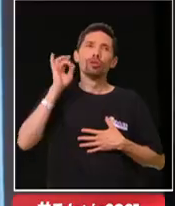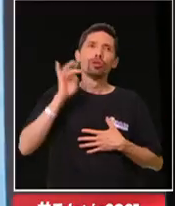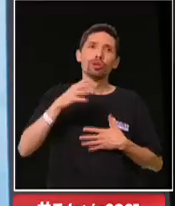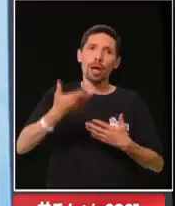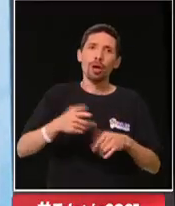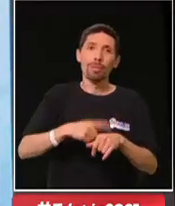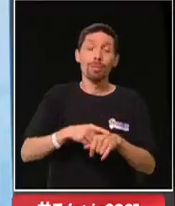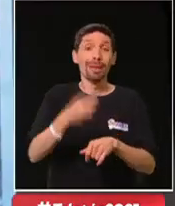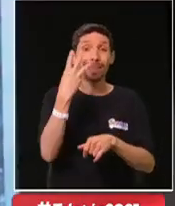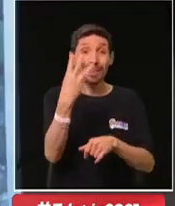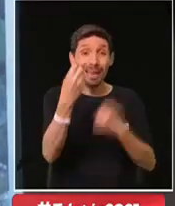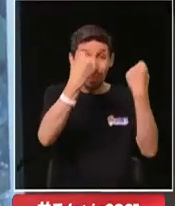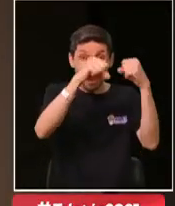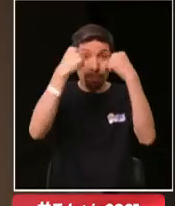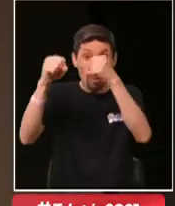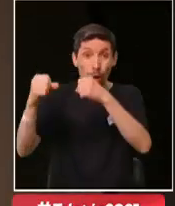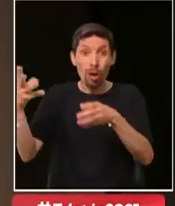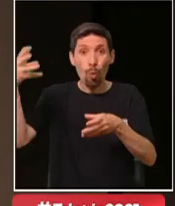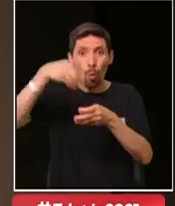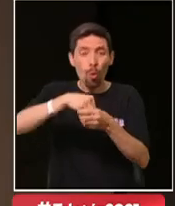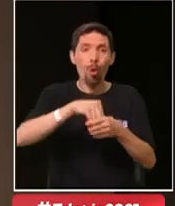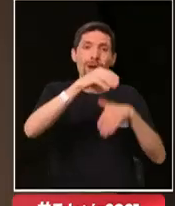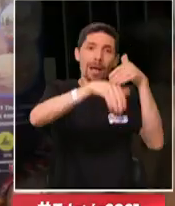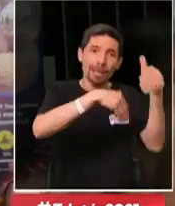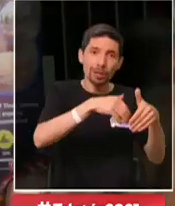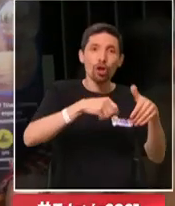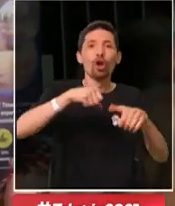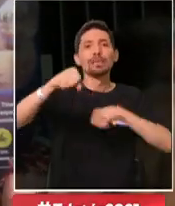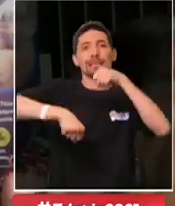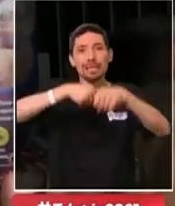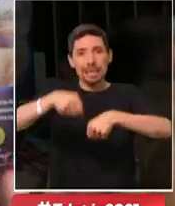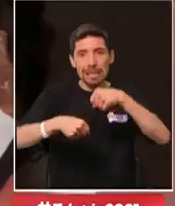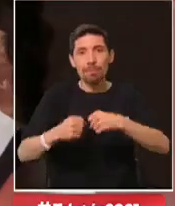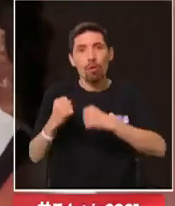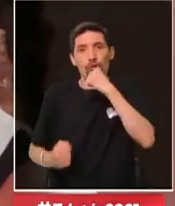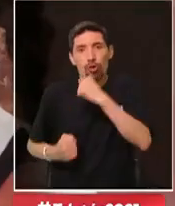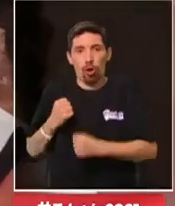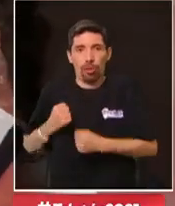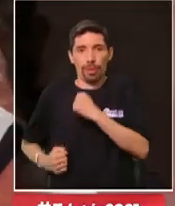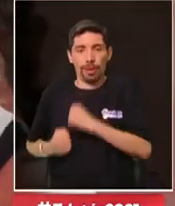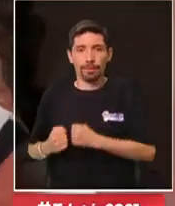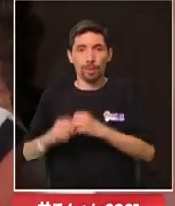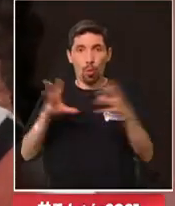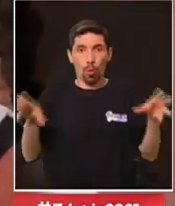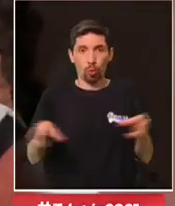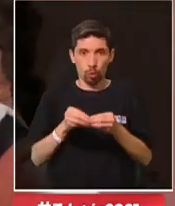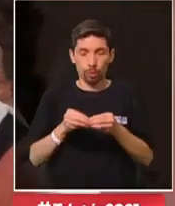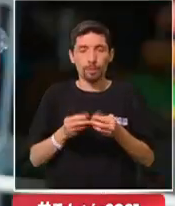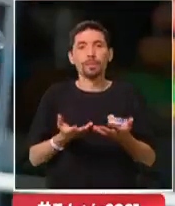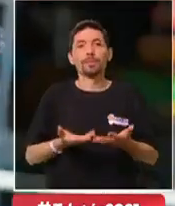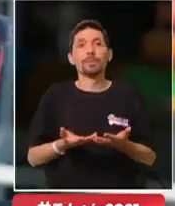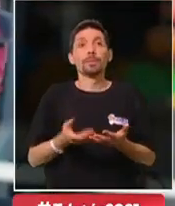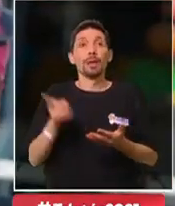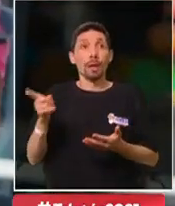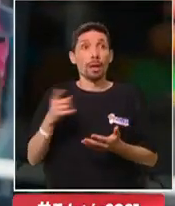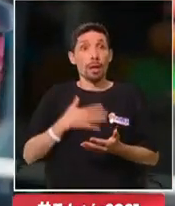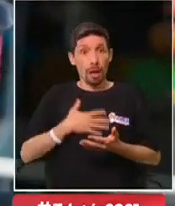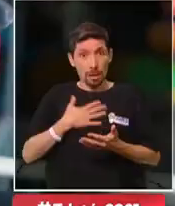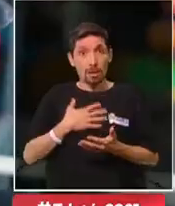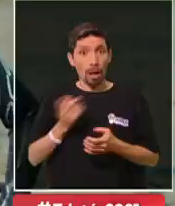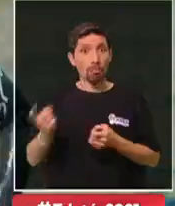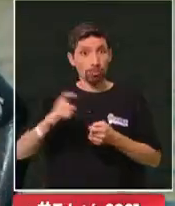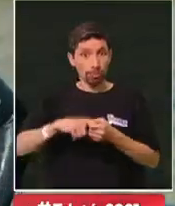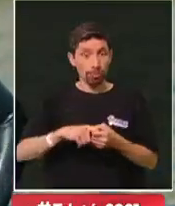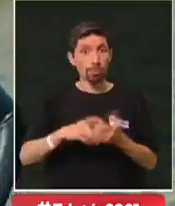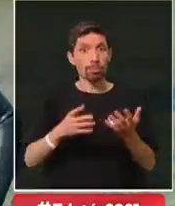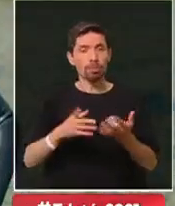Son tres deportes en uno. Es natación, es ciclismo y es trote. Ella entró con muchas ganas de practicar la disciplina. Le